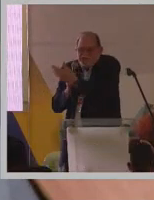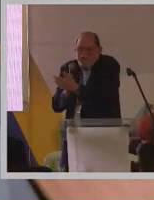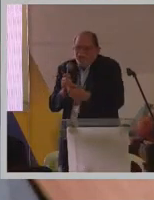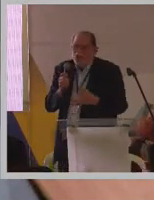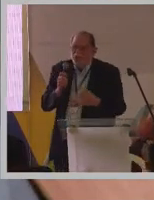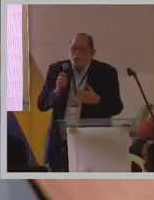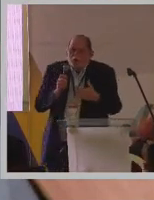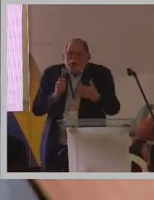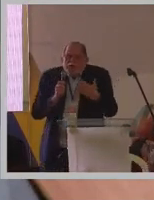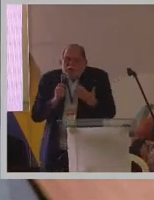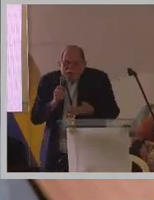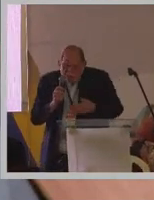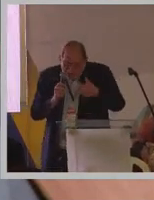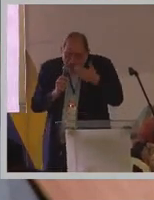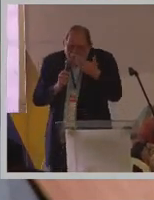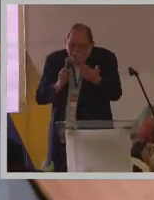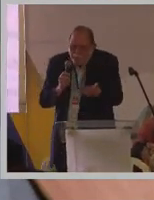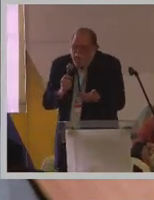Entonces dice el doctor,